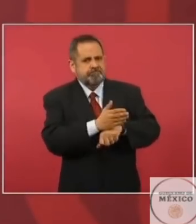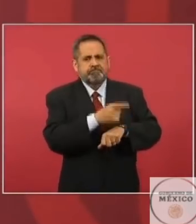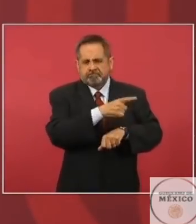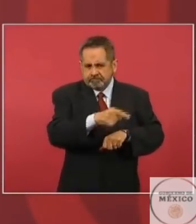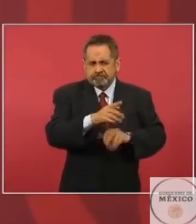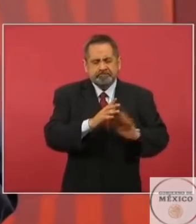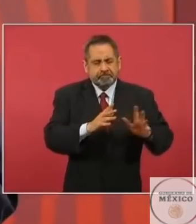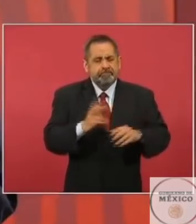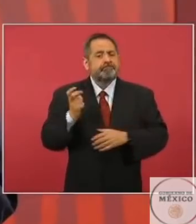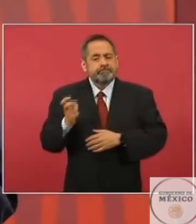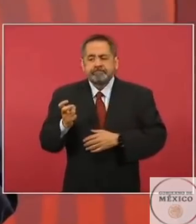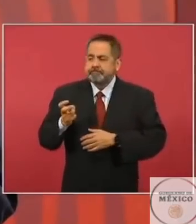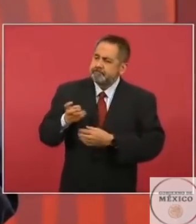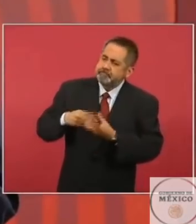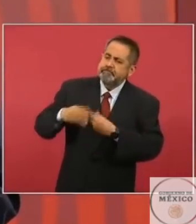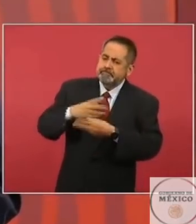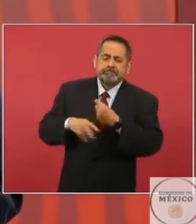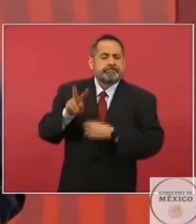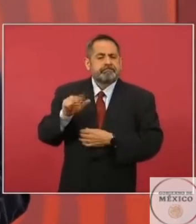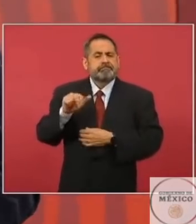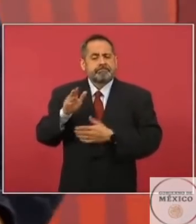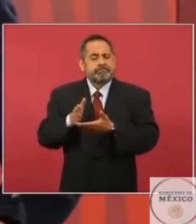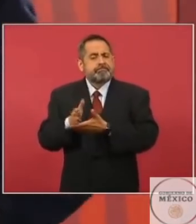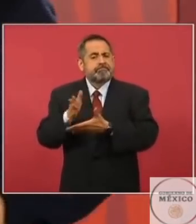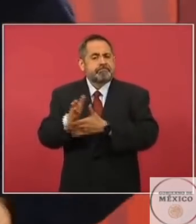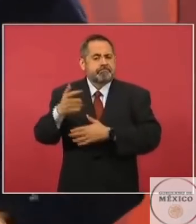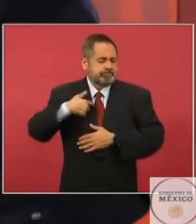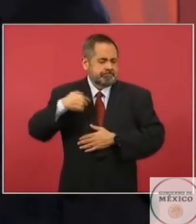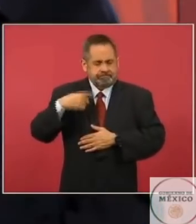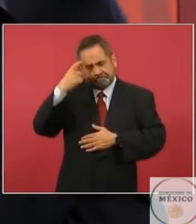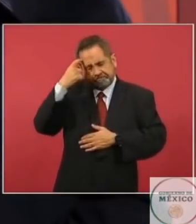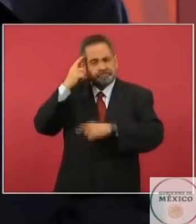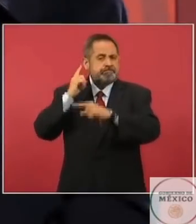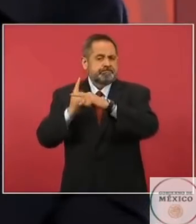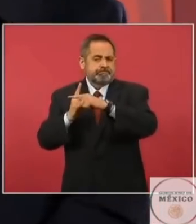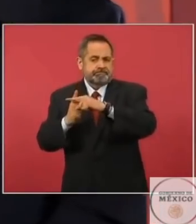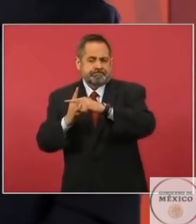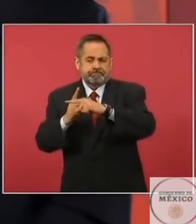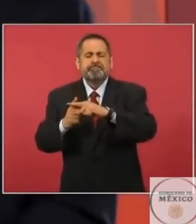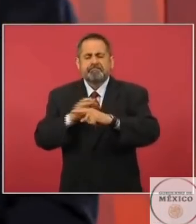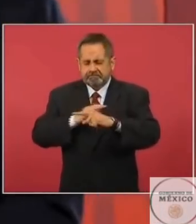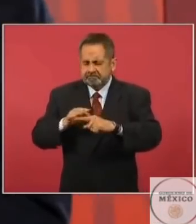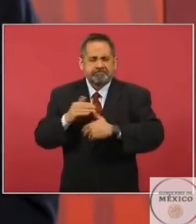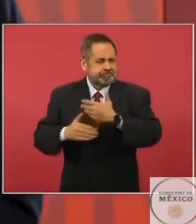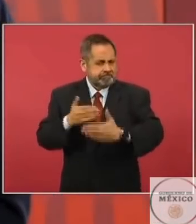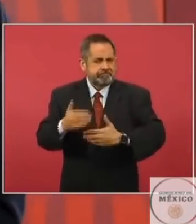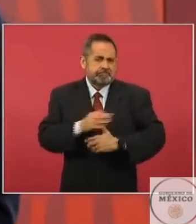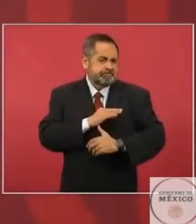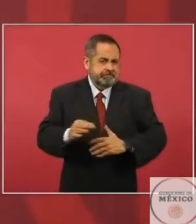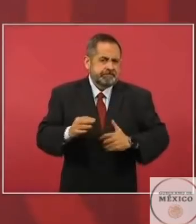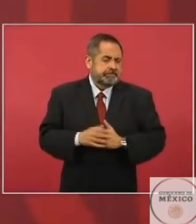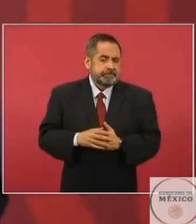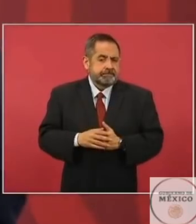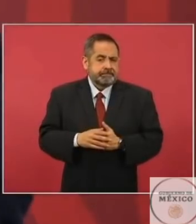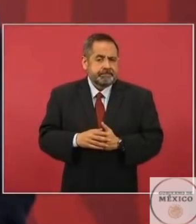Y vamos saliendo. Yo estoy optimista. En este caso, pues,